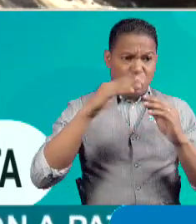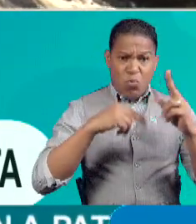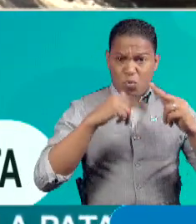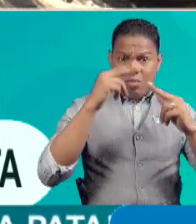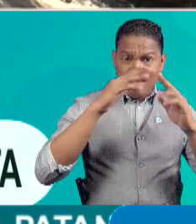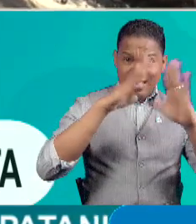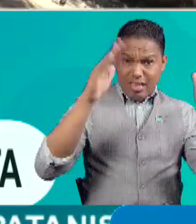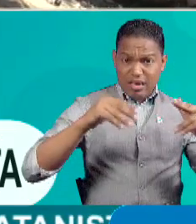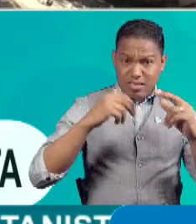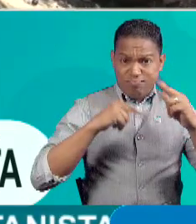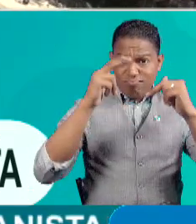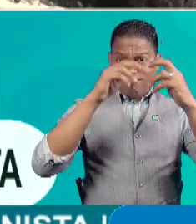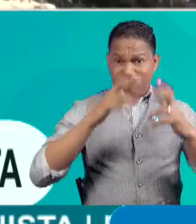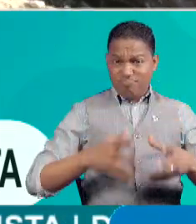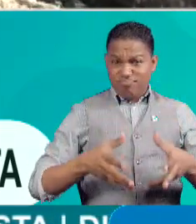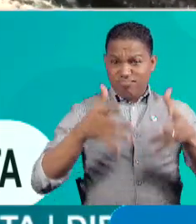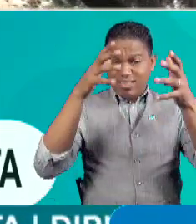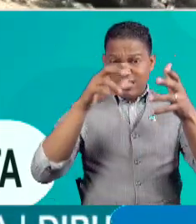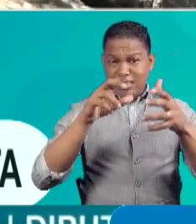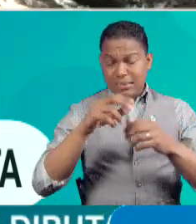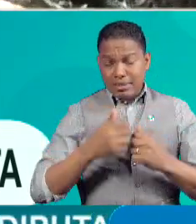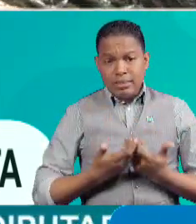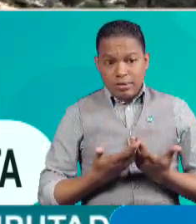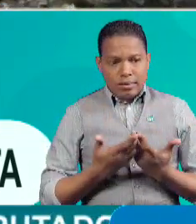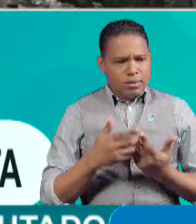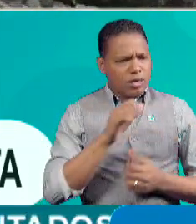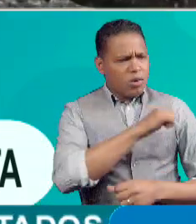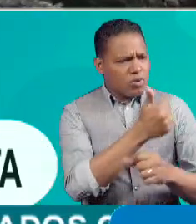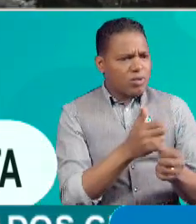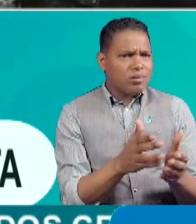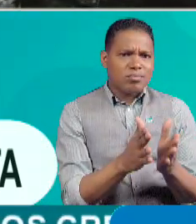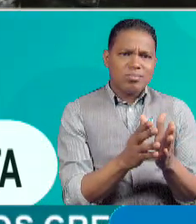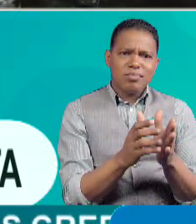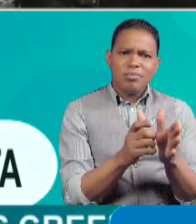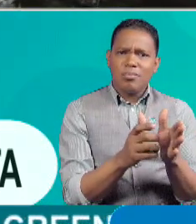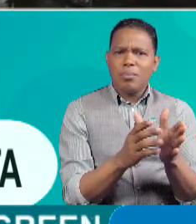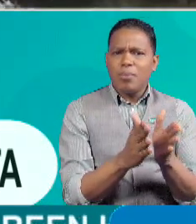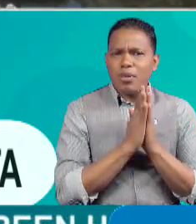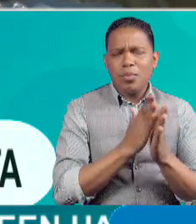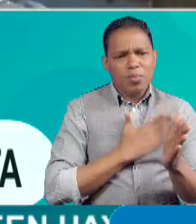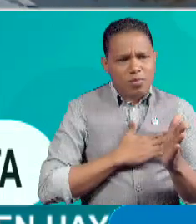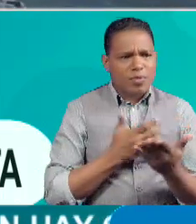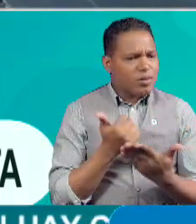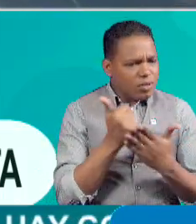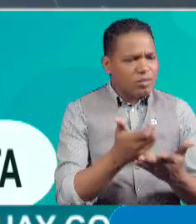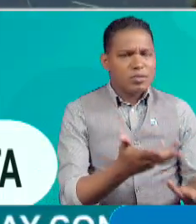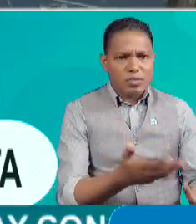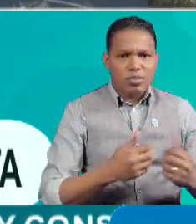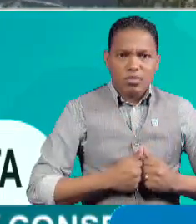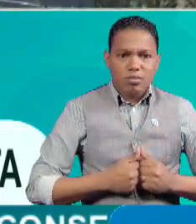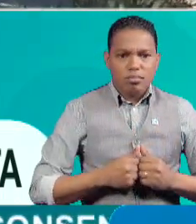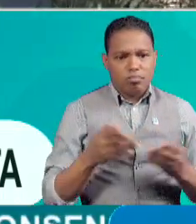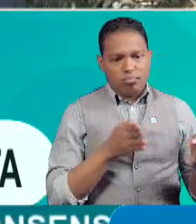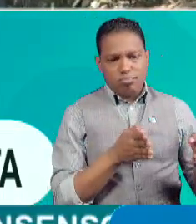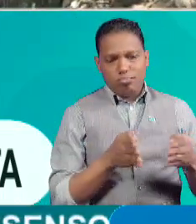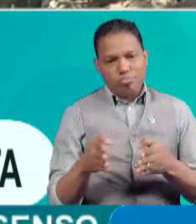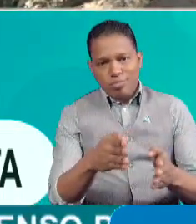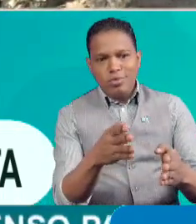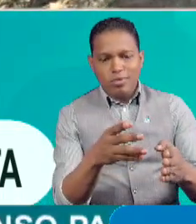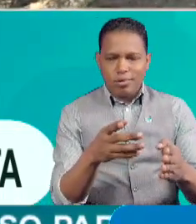entiendes? Entonces le pedimos a las autoridades que nos ayuden ahí con este... ¿Ustedes me entienden? La misma calle de esta